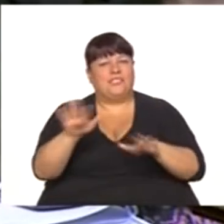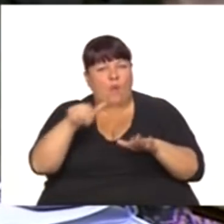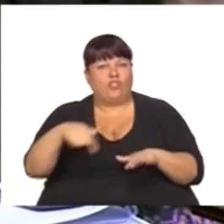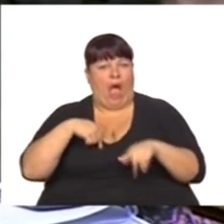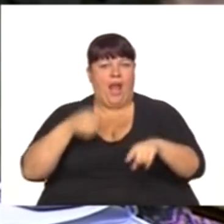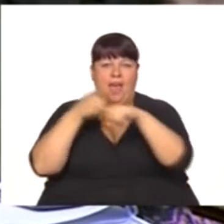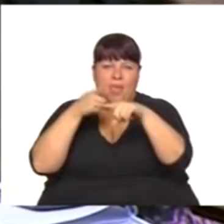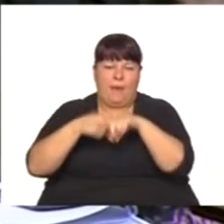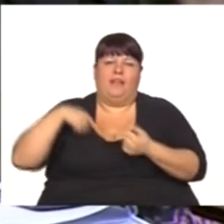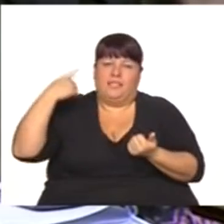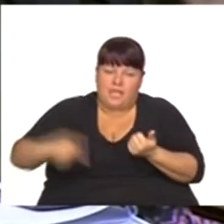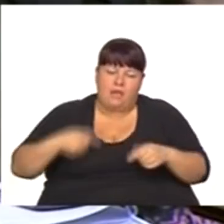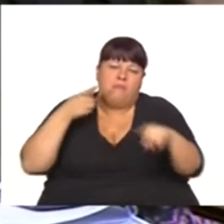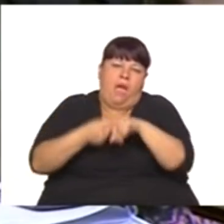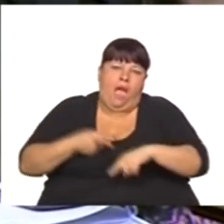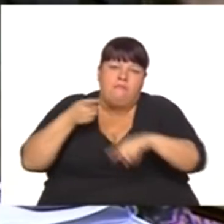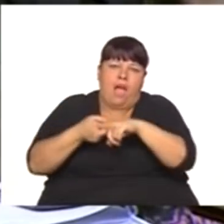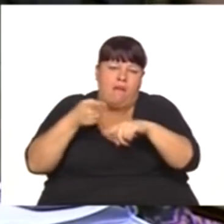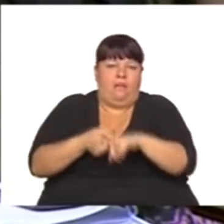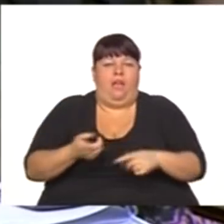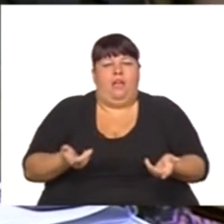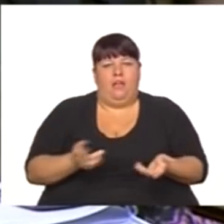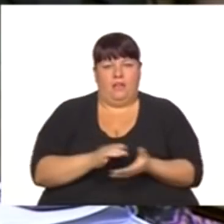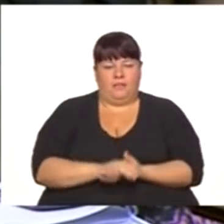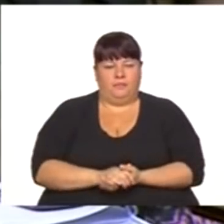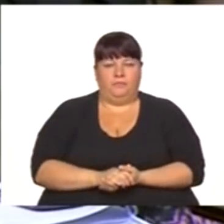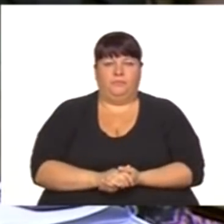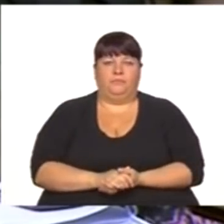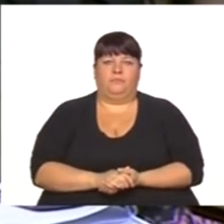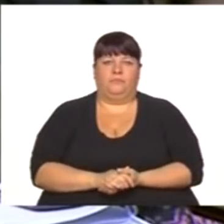en el que discutimos permanentemente.